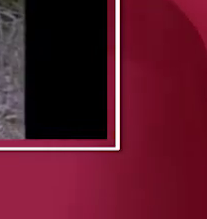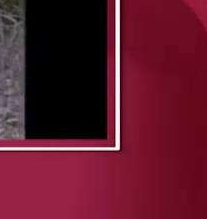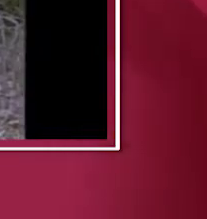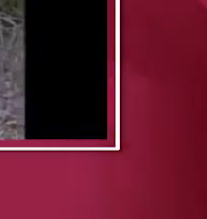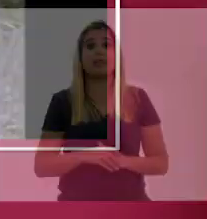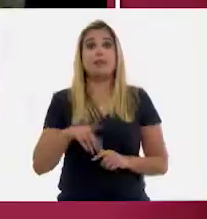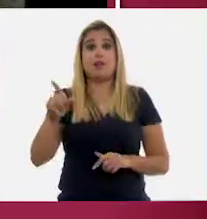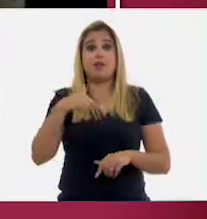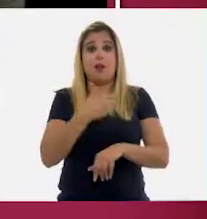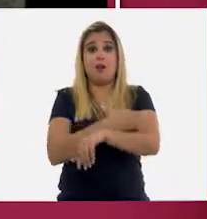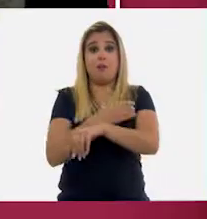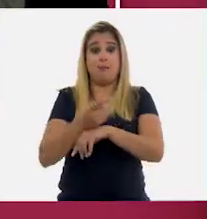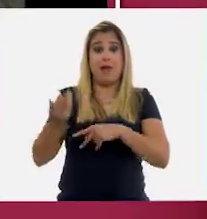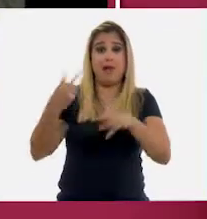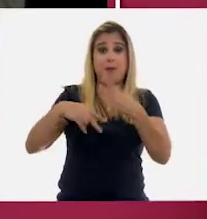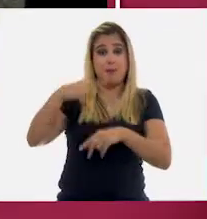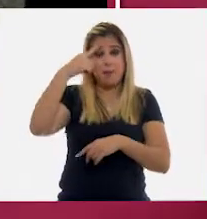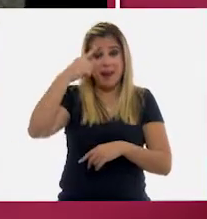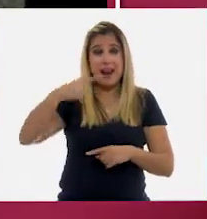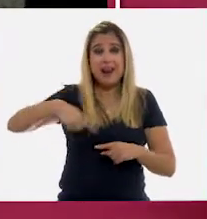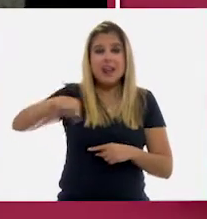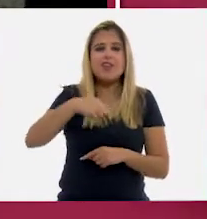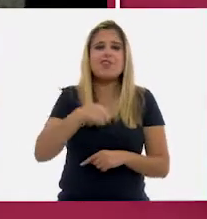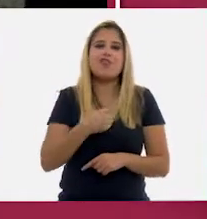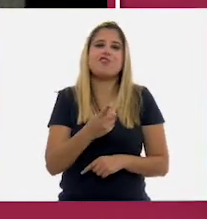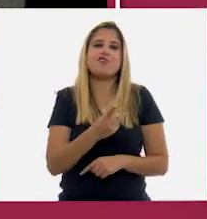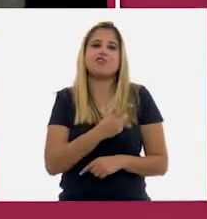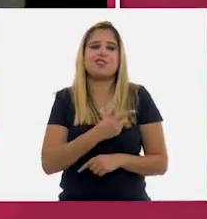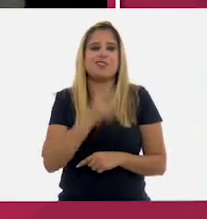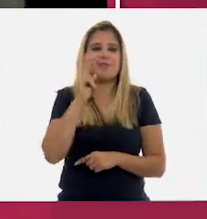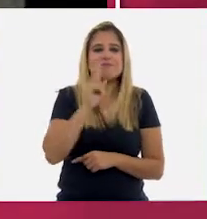Yo lo acompaño para un día poder guiarlas yo solito.